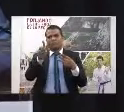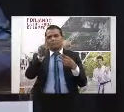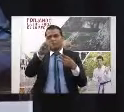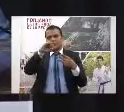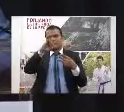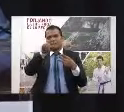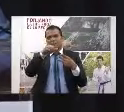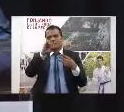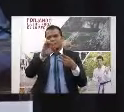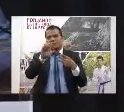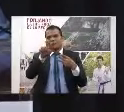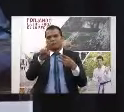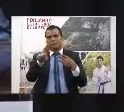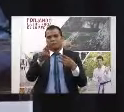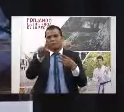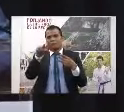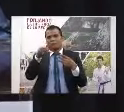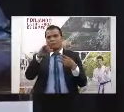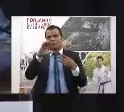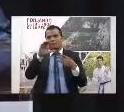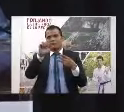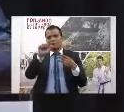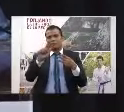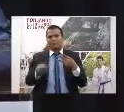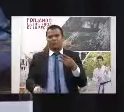Jessica Juliet Ramírez Moreno,